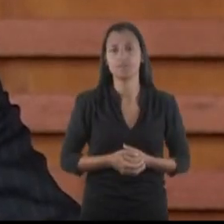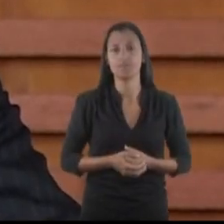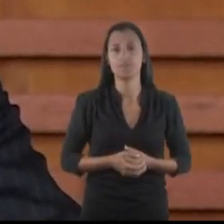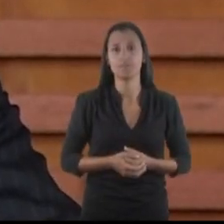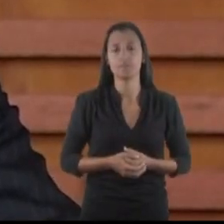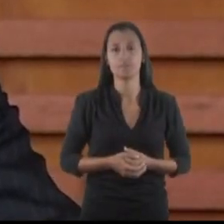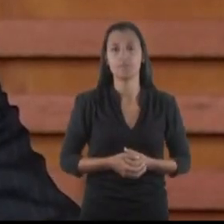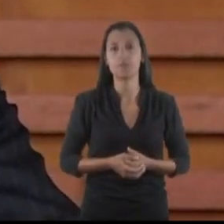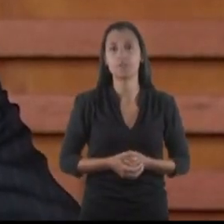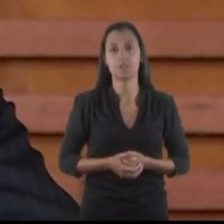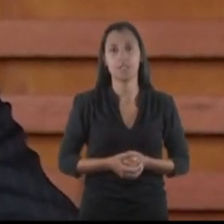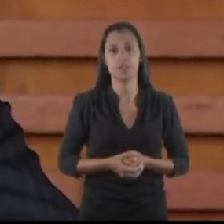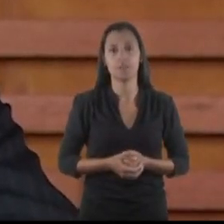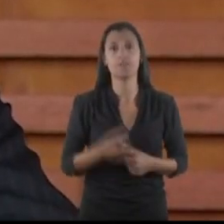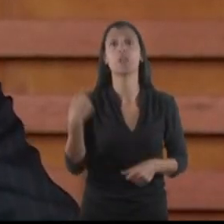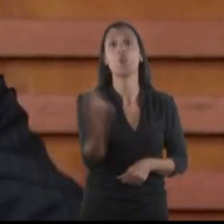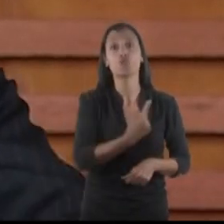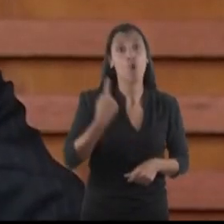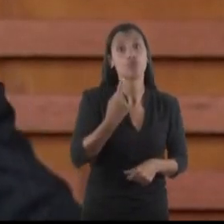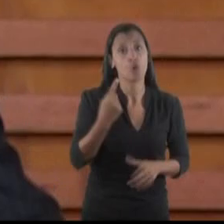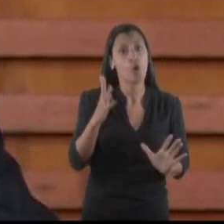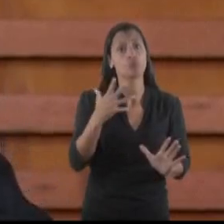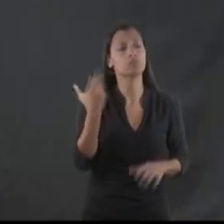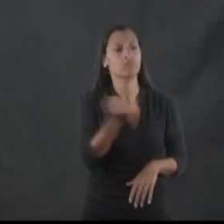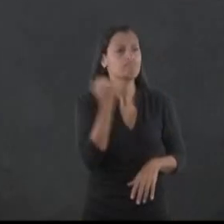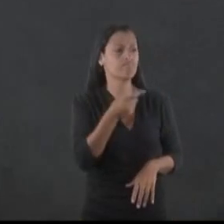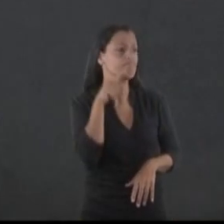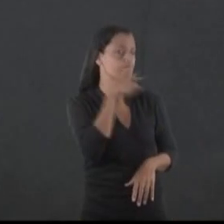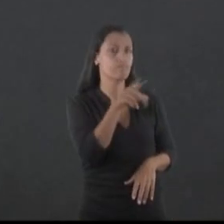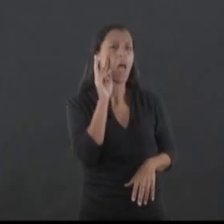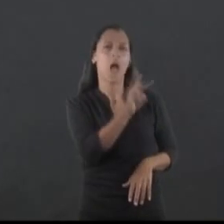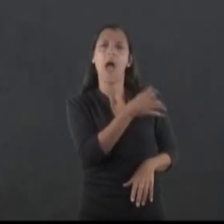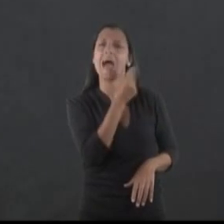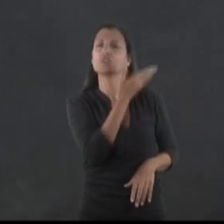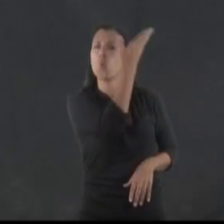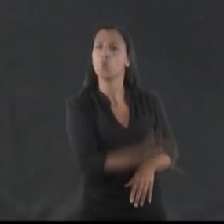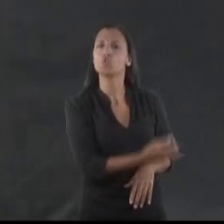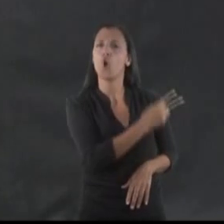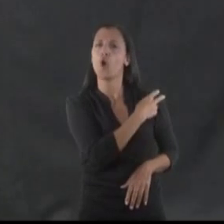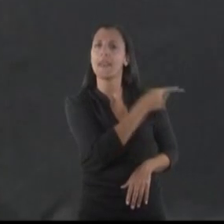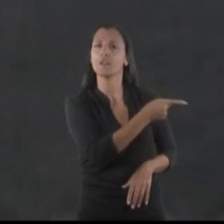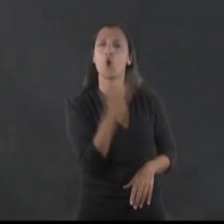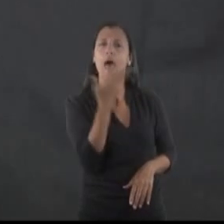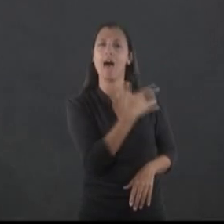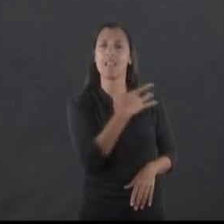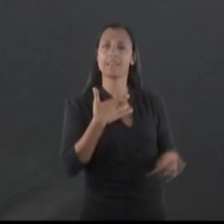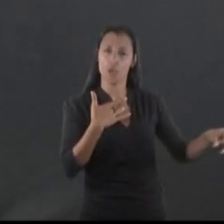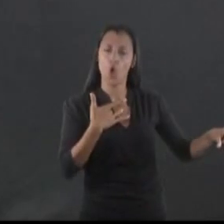Y nosotros realmente creemos en eso. Yo la escuchaba recién con atención a la rectora, cuando